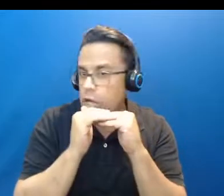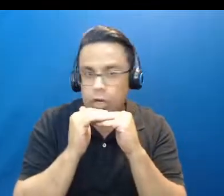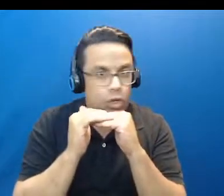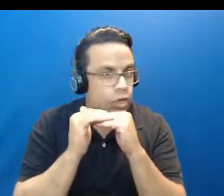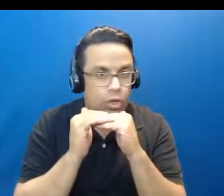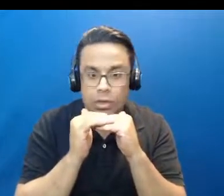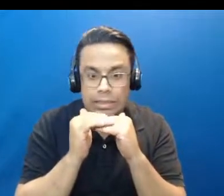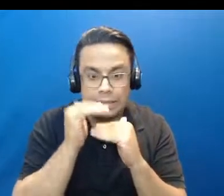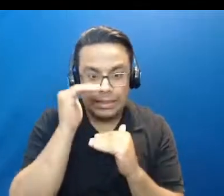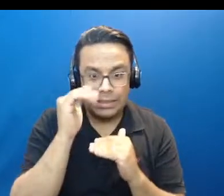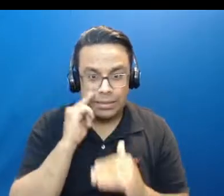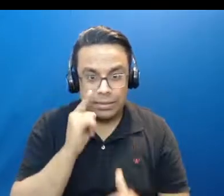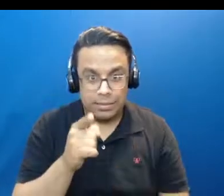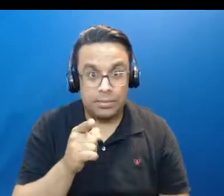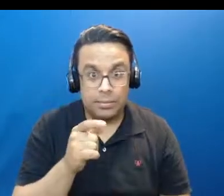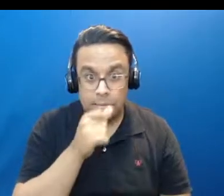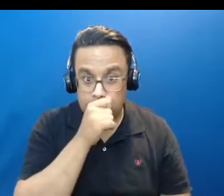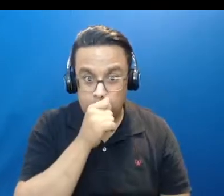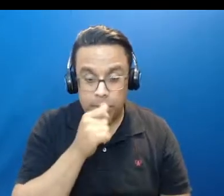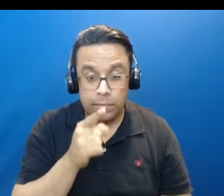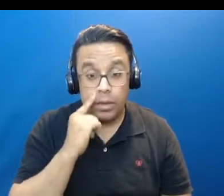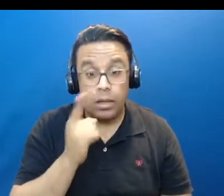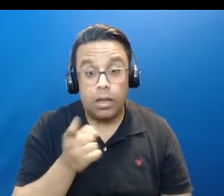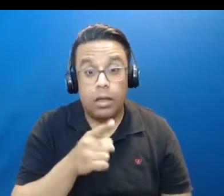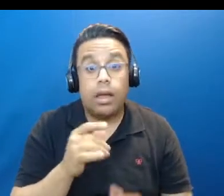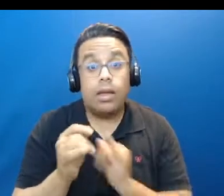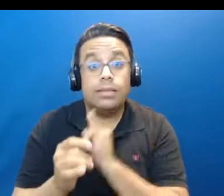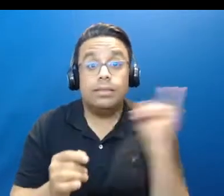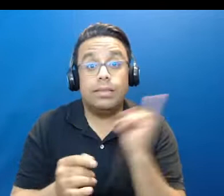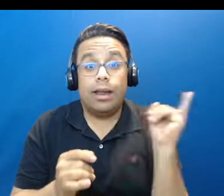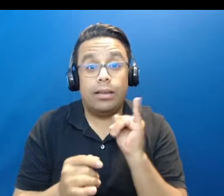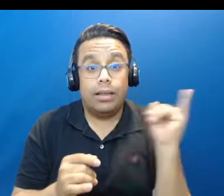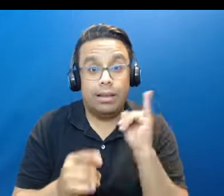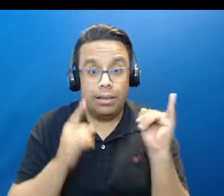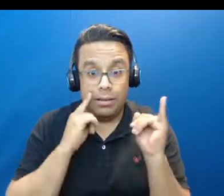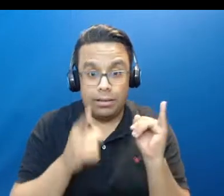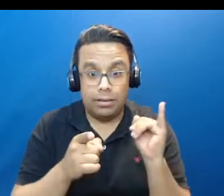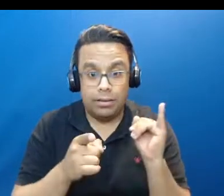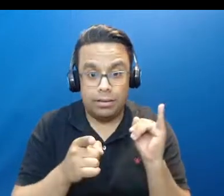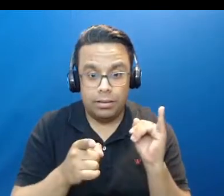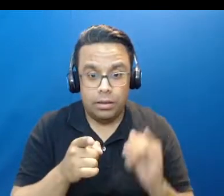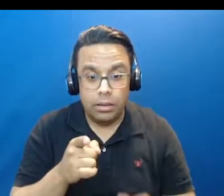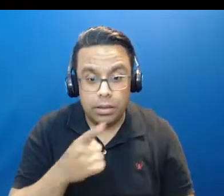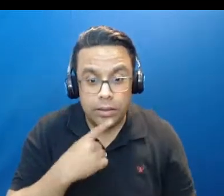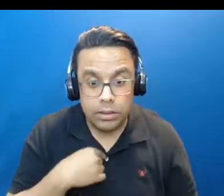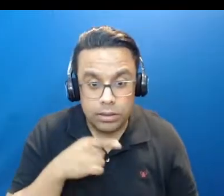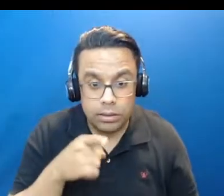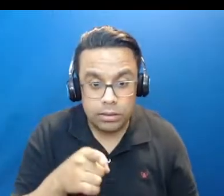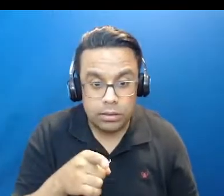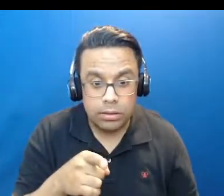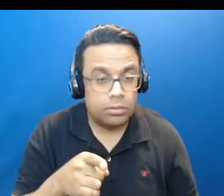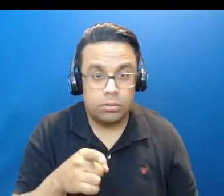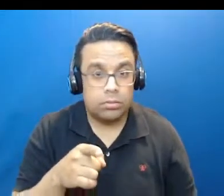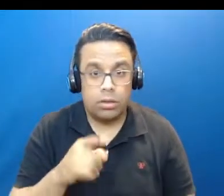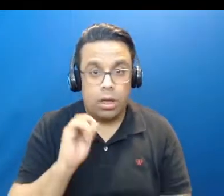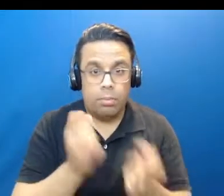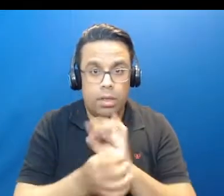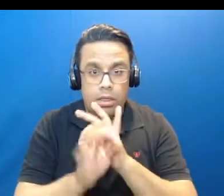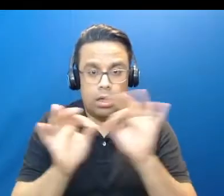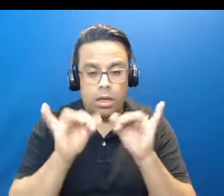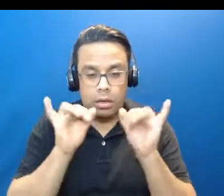Miremos que la cota en este momento está a la izquierda. Entonces aquí en el texto, fíjense que lo cambiamos, lo voy a